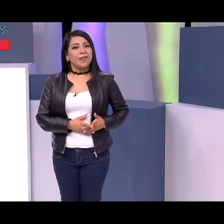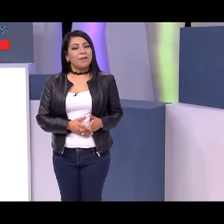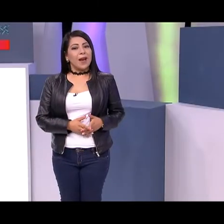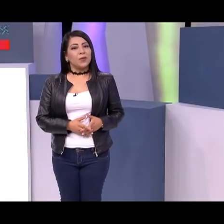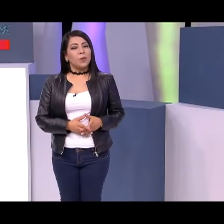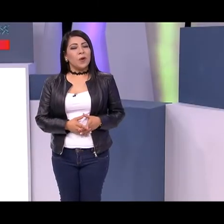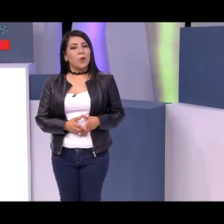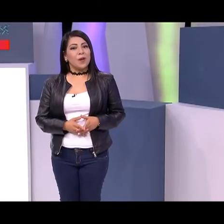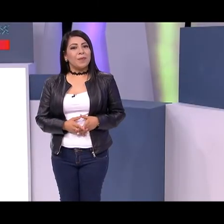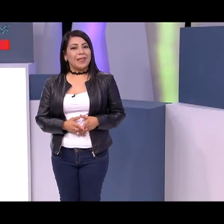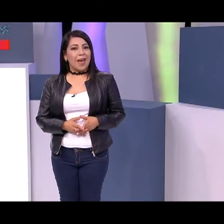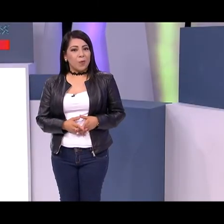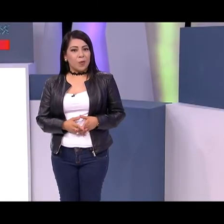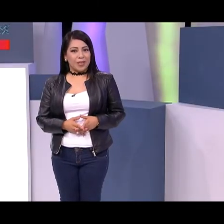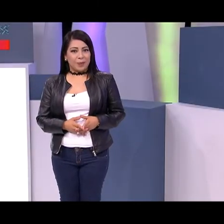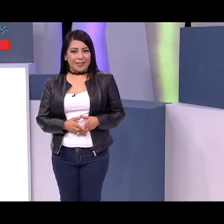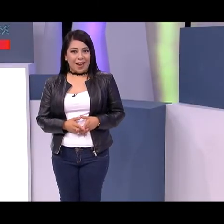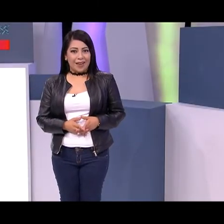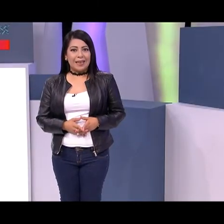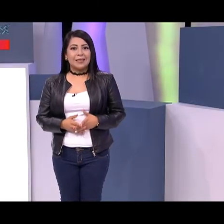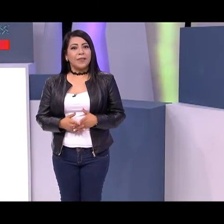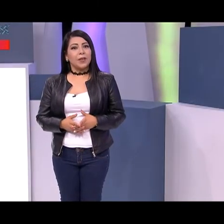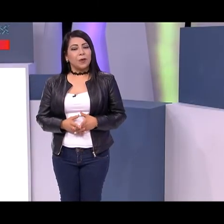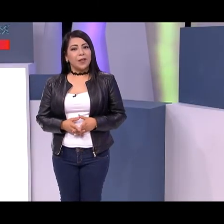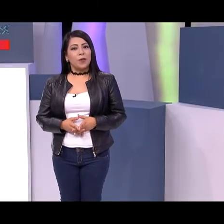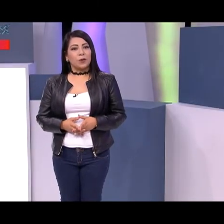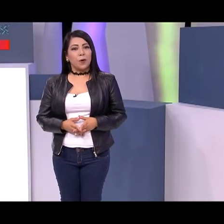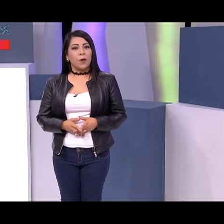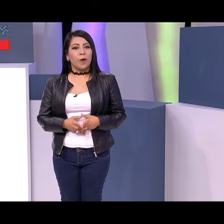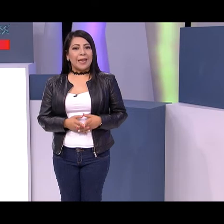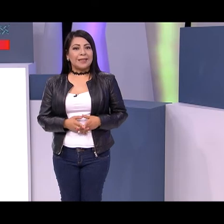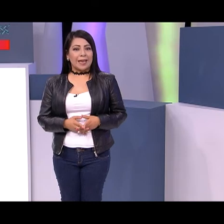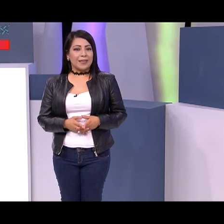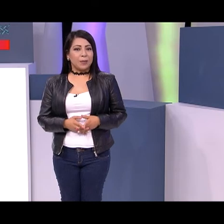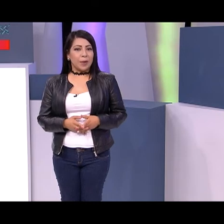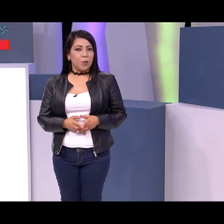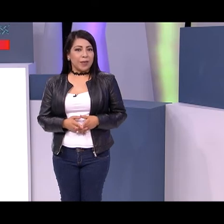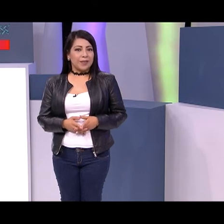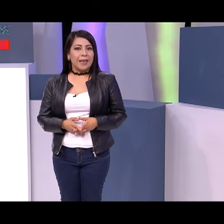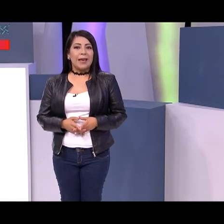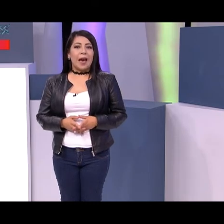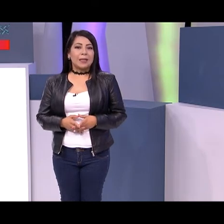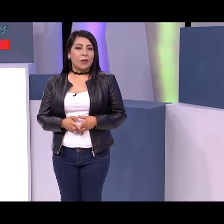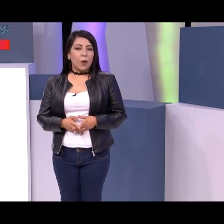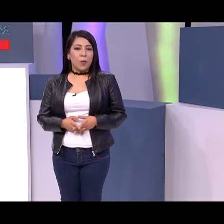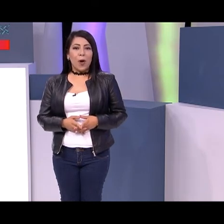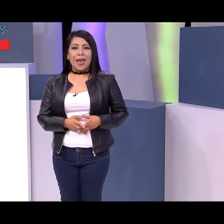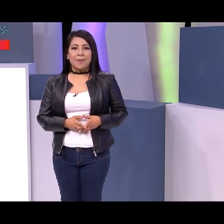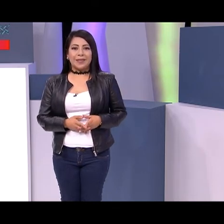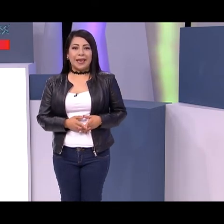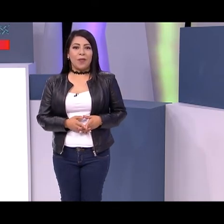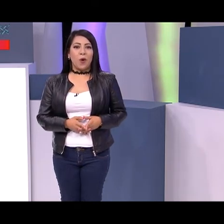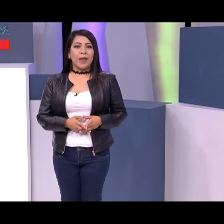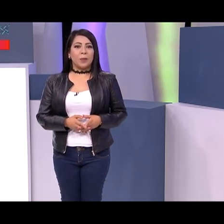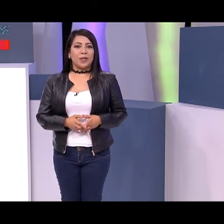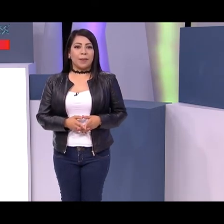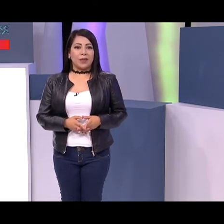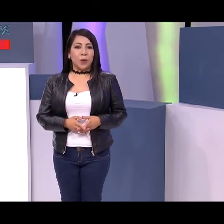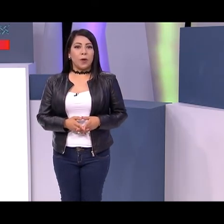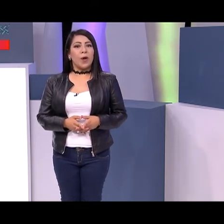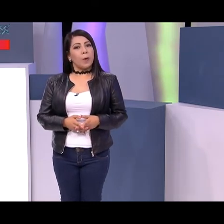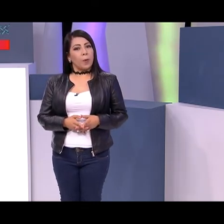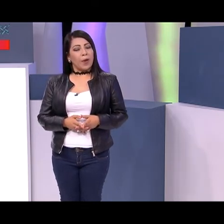Hoy en Interfaz tuvieron un invitado muy especial. Se trató del doctor Joel Sánchez Bermúdez, astrónomo e investigador